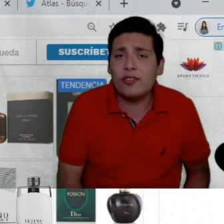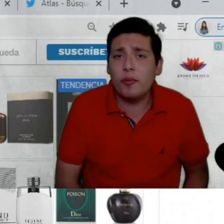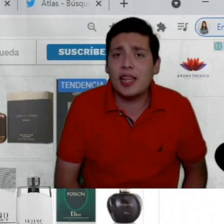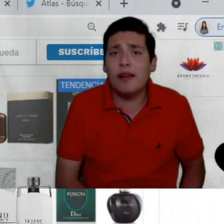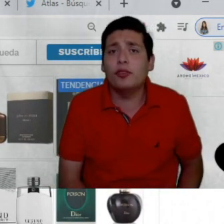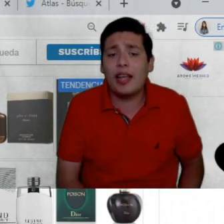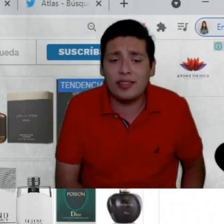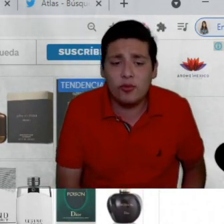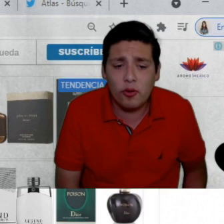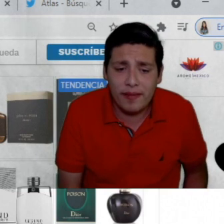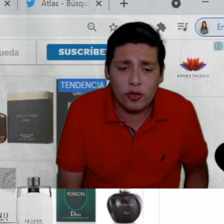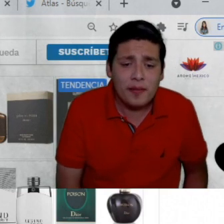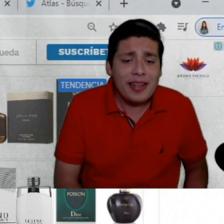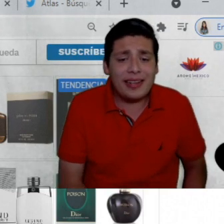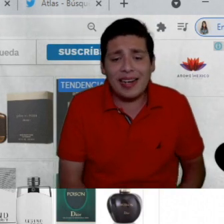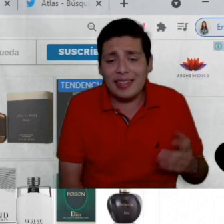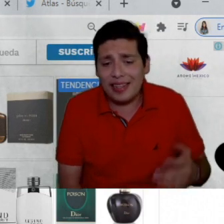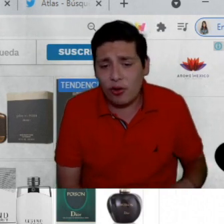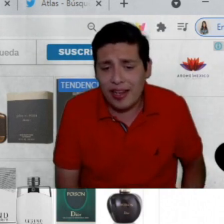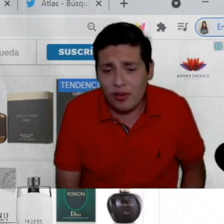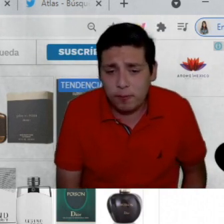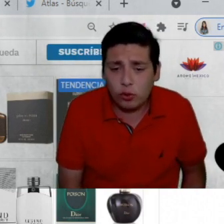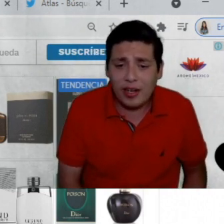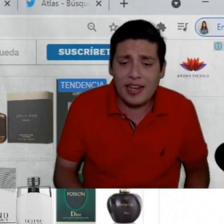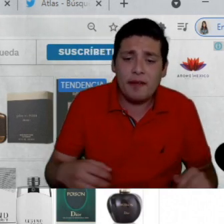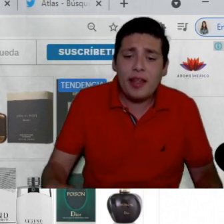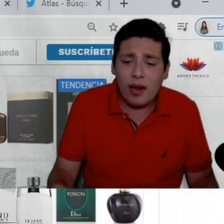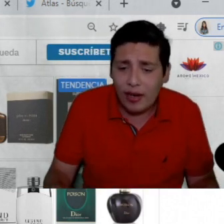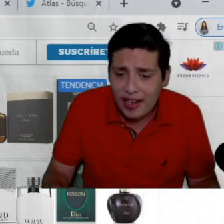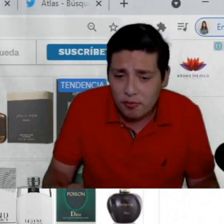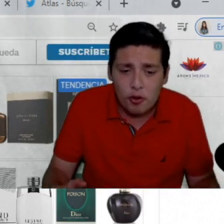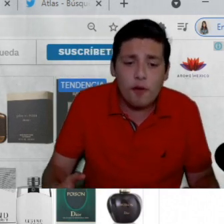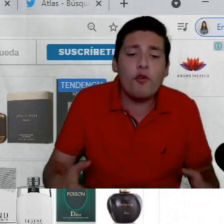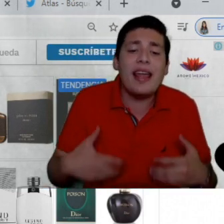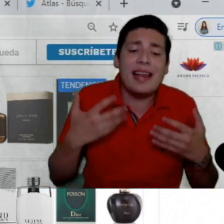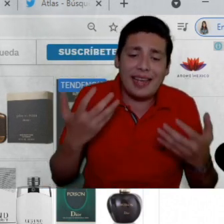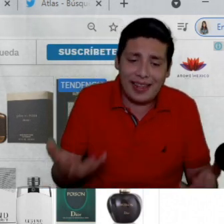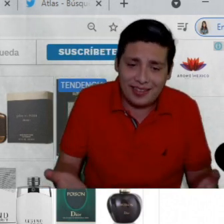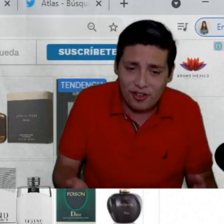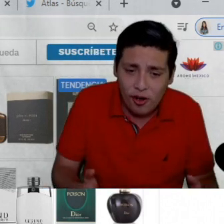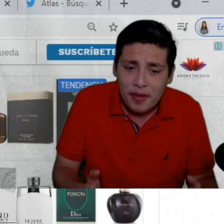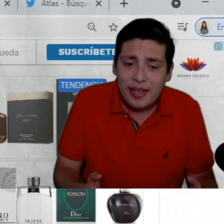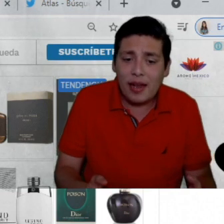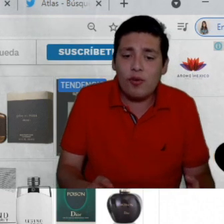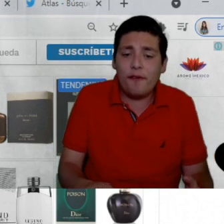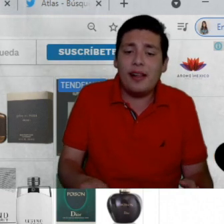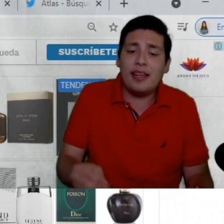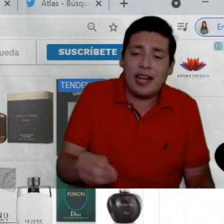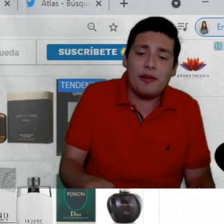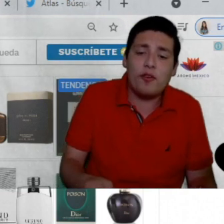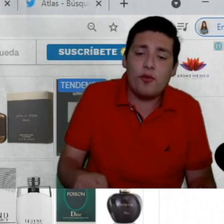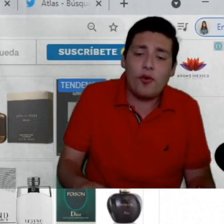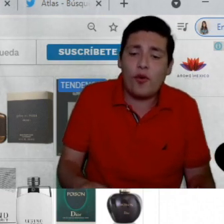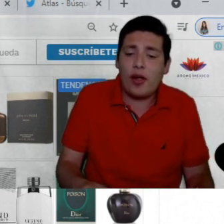lo que les comentábamos hace un momento. Las reglas electorales no las puso el INE, el organismo no fue el que decidió que una